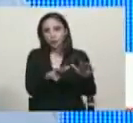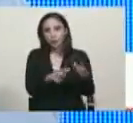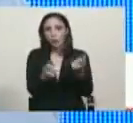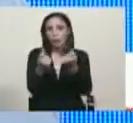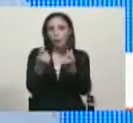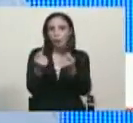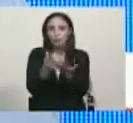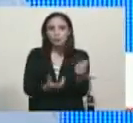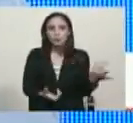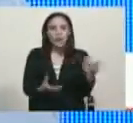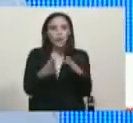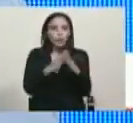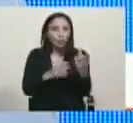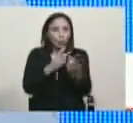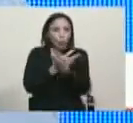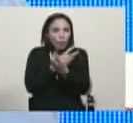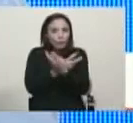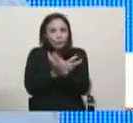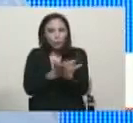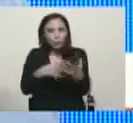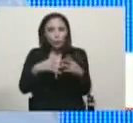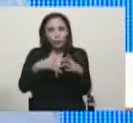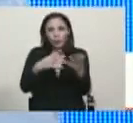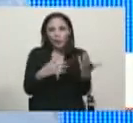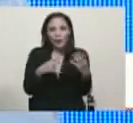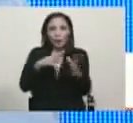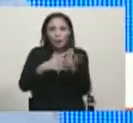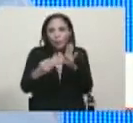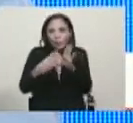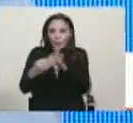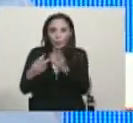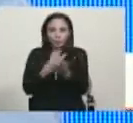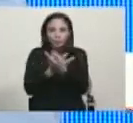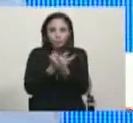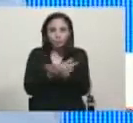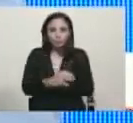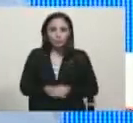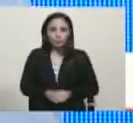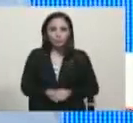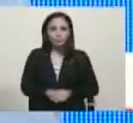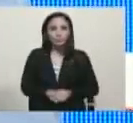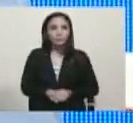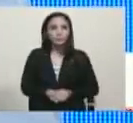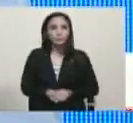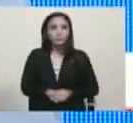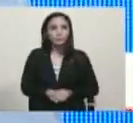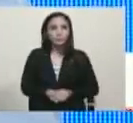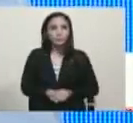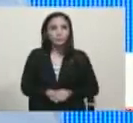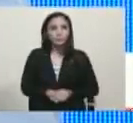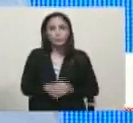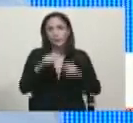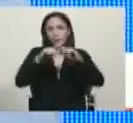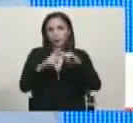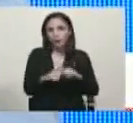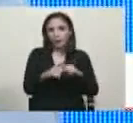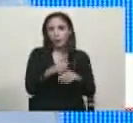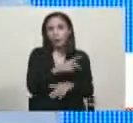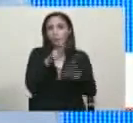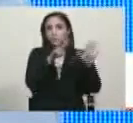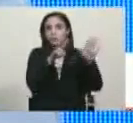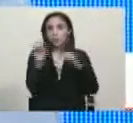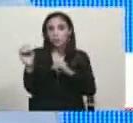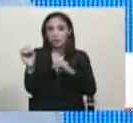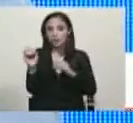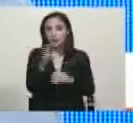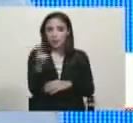34.331.811 exámenes de radiología de diversa complejidad. Si le colocamos un promedio